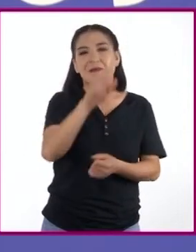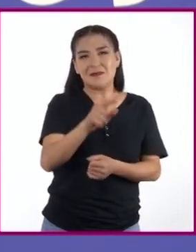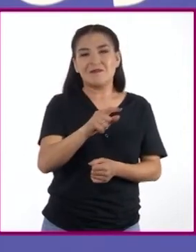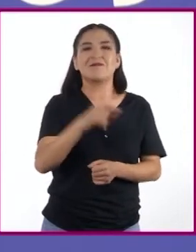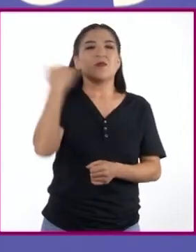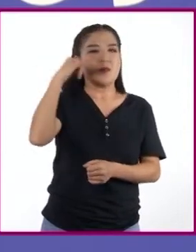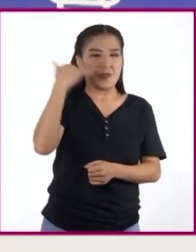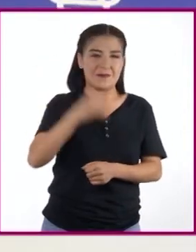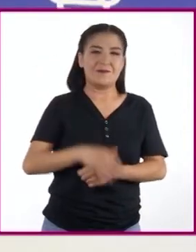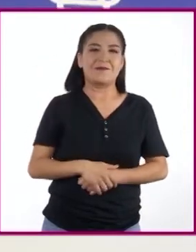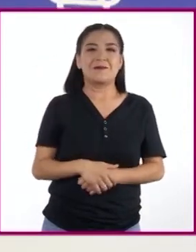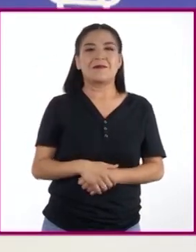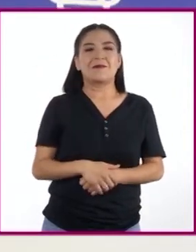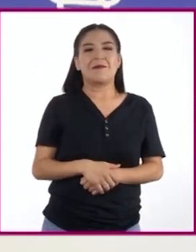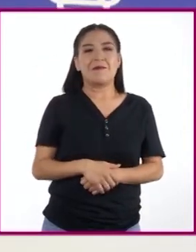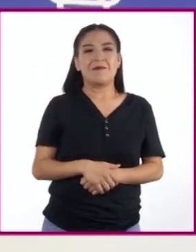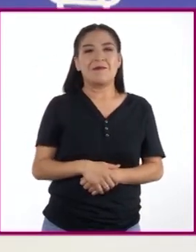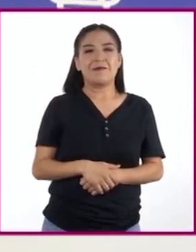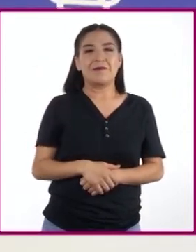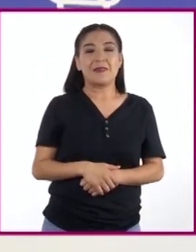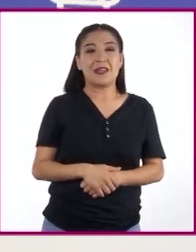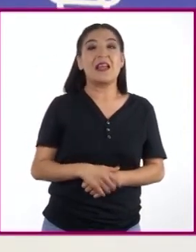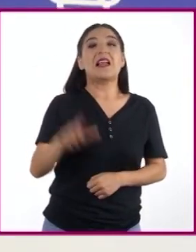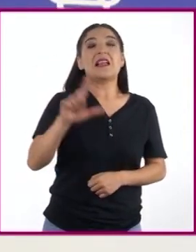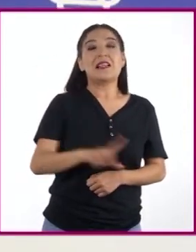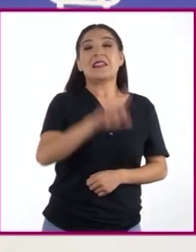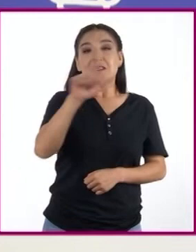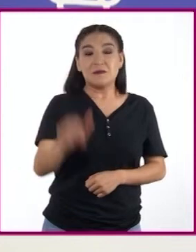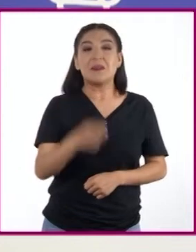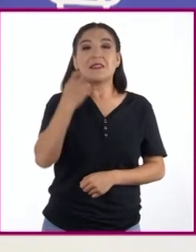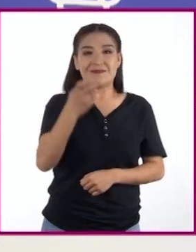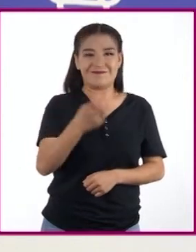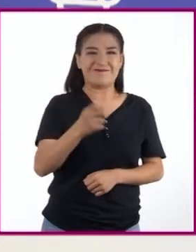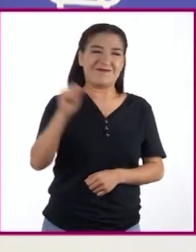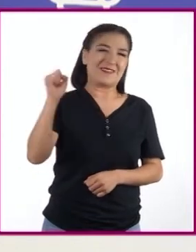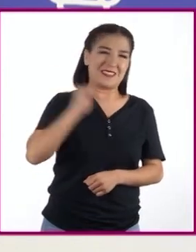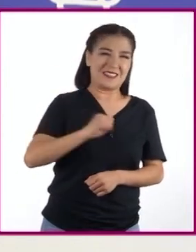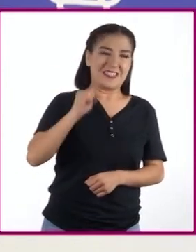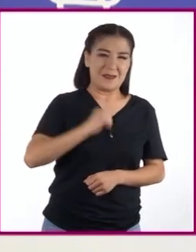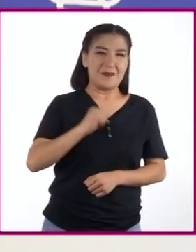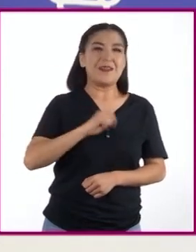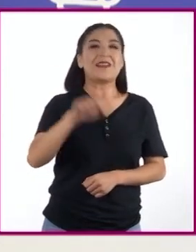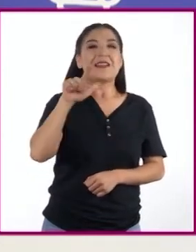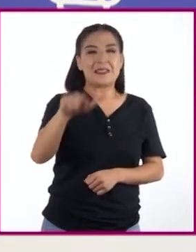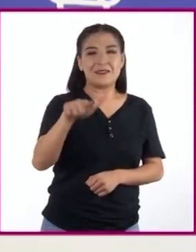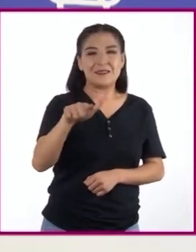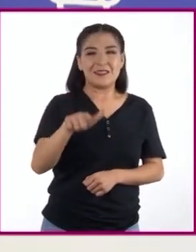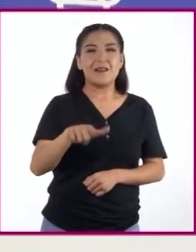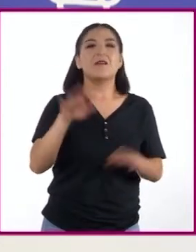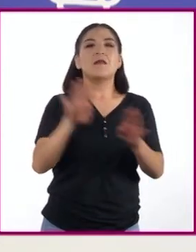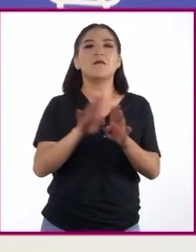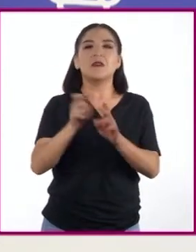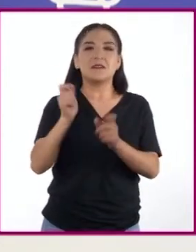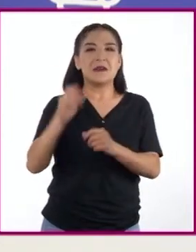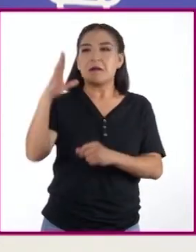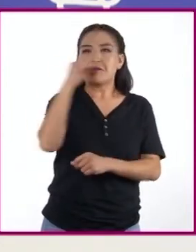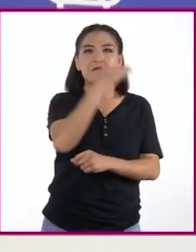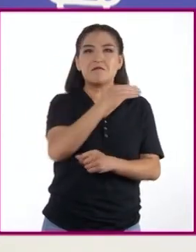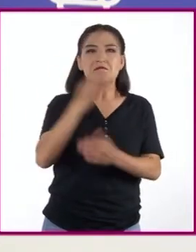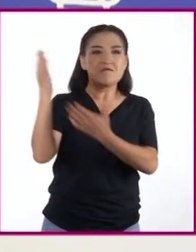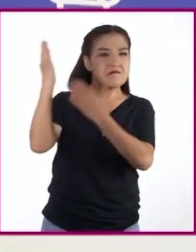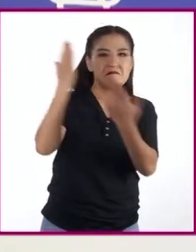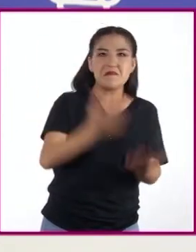principalmente. Hasta mediados del siglo XVII dejaron de llegar esclavos a Nueva